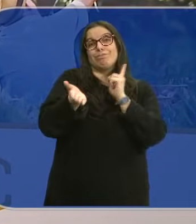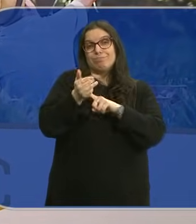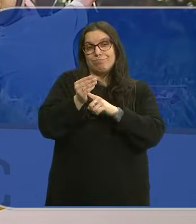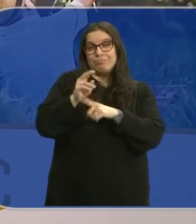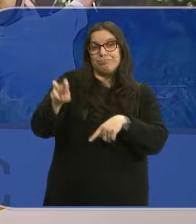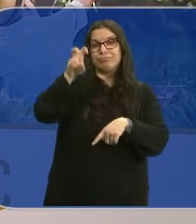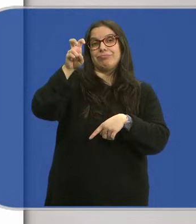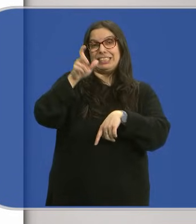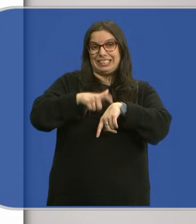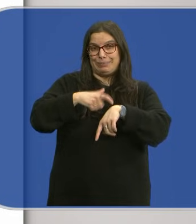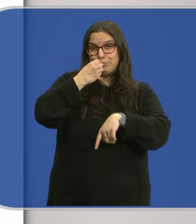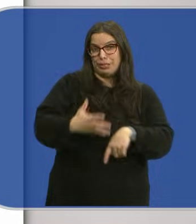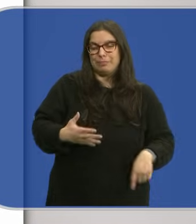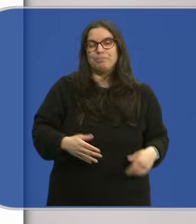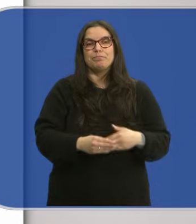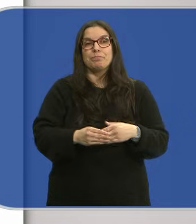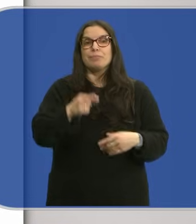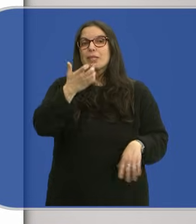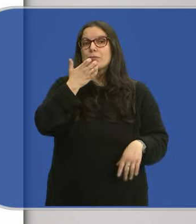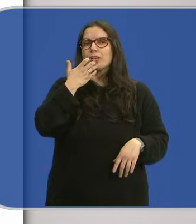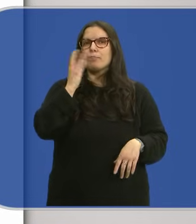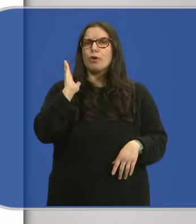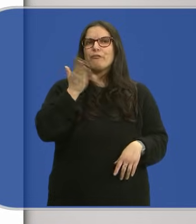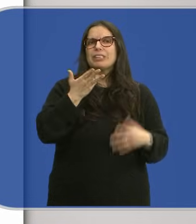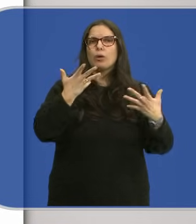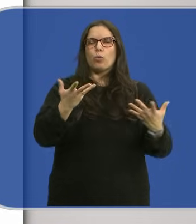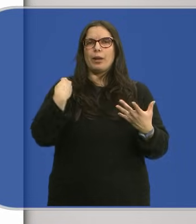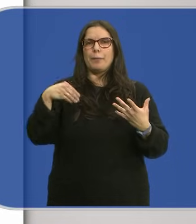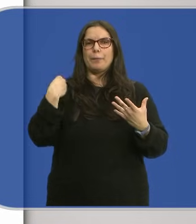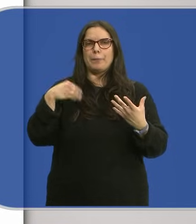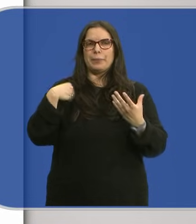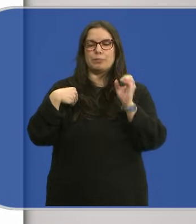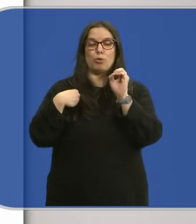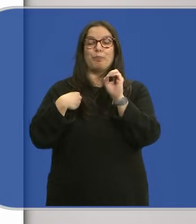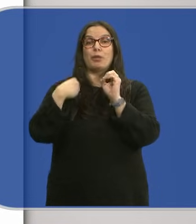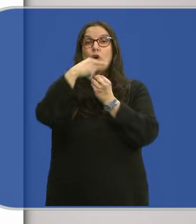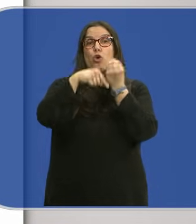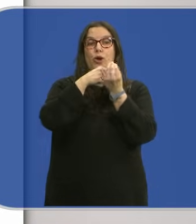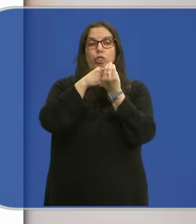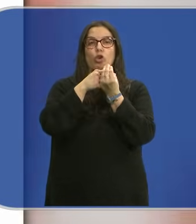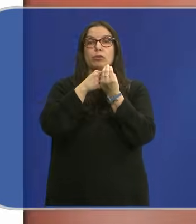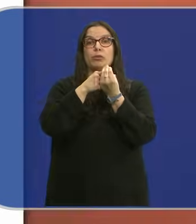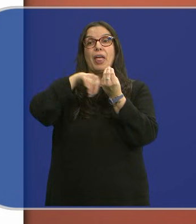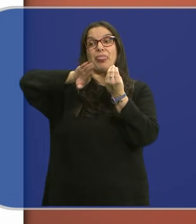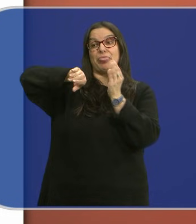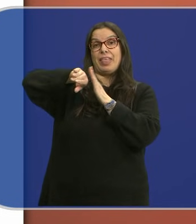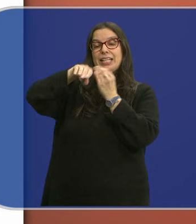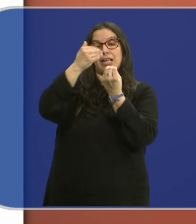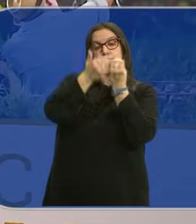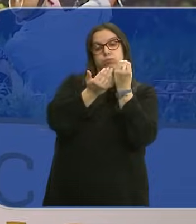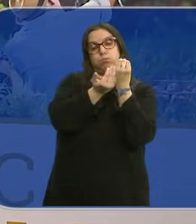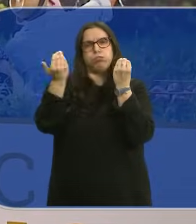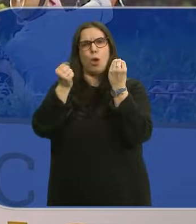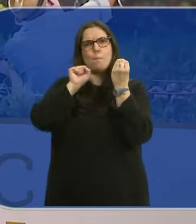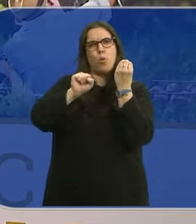más importante para un niño. Esa dolencia en concreto tiene que ver con los bloqueos de la rama derecha del corazón en los pacientes pediátricos. Nos